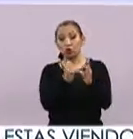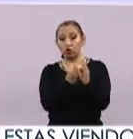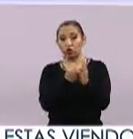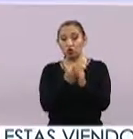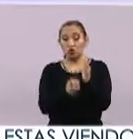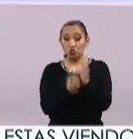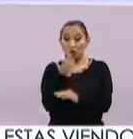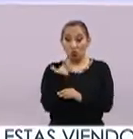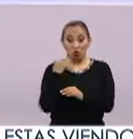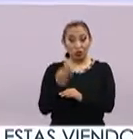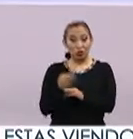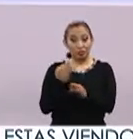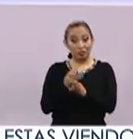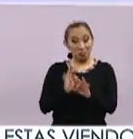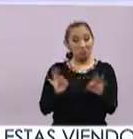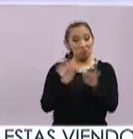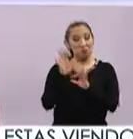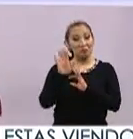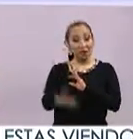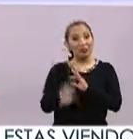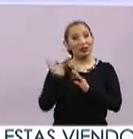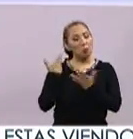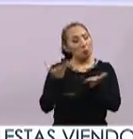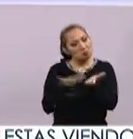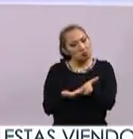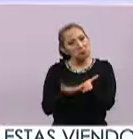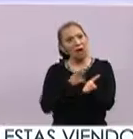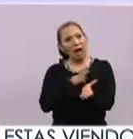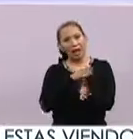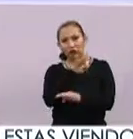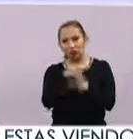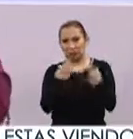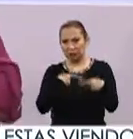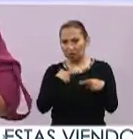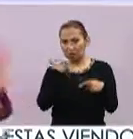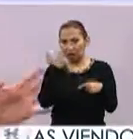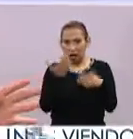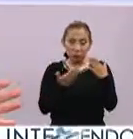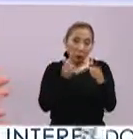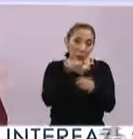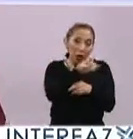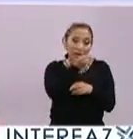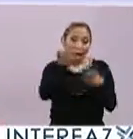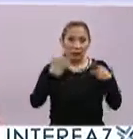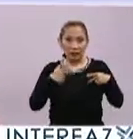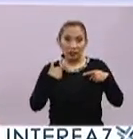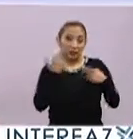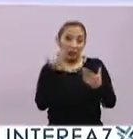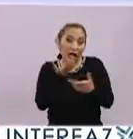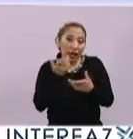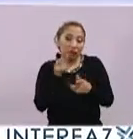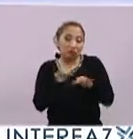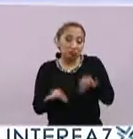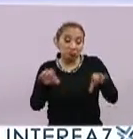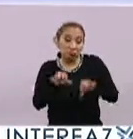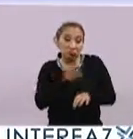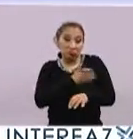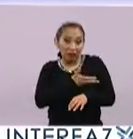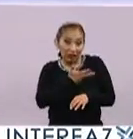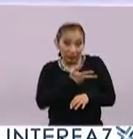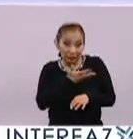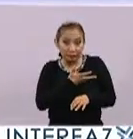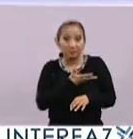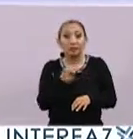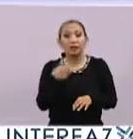más relevantes que está ahorita pues poniéndose a disposición de todos los mexicanos y cualquier persona que tenga al alcance una